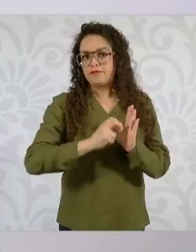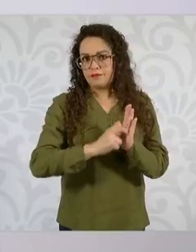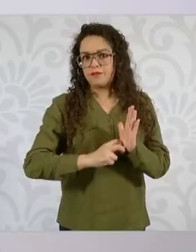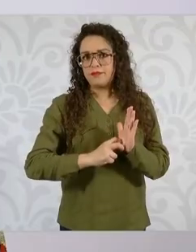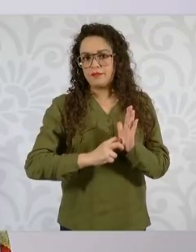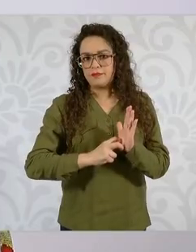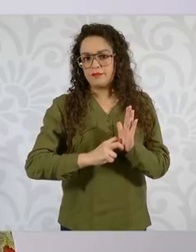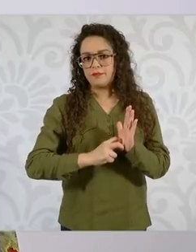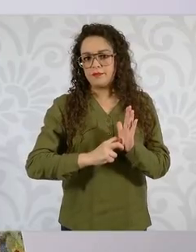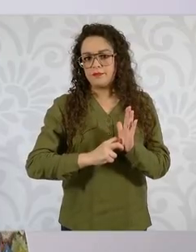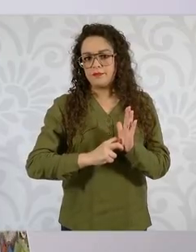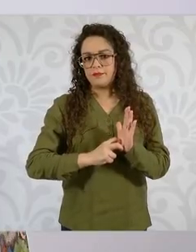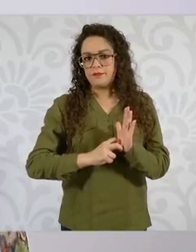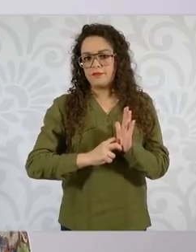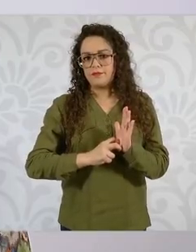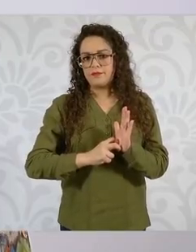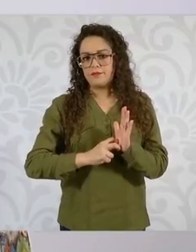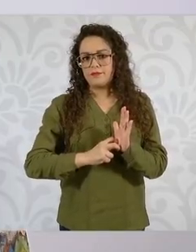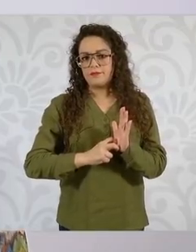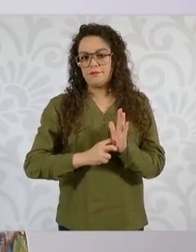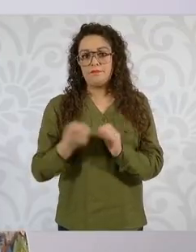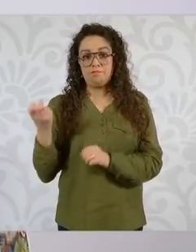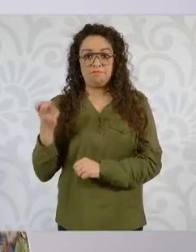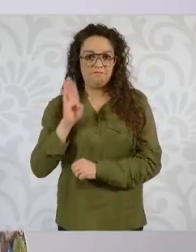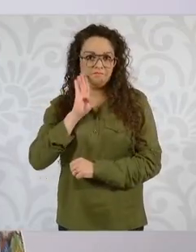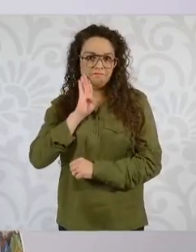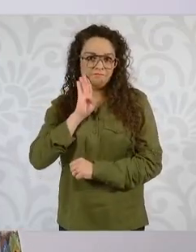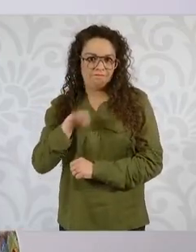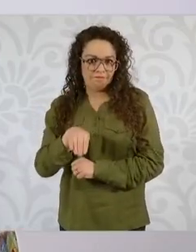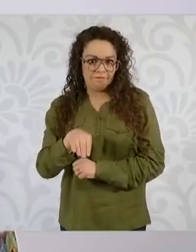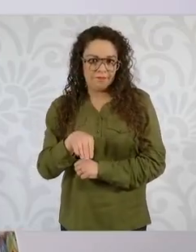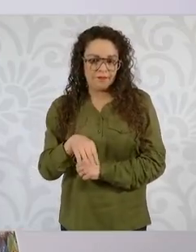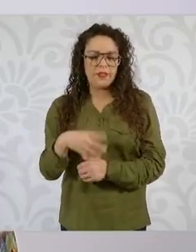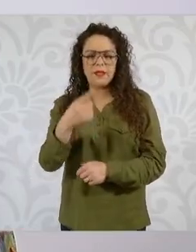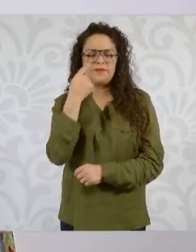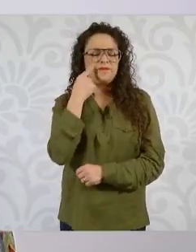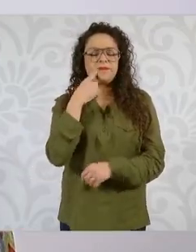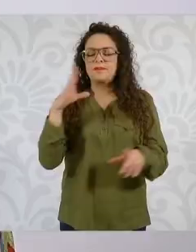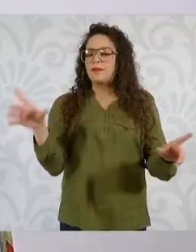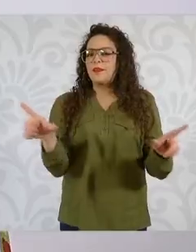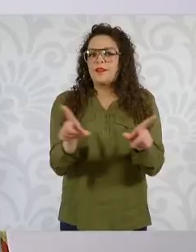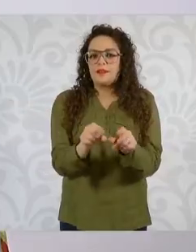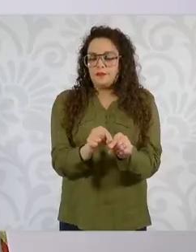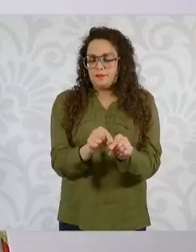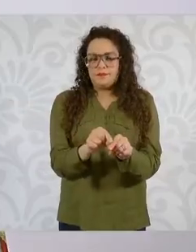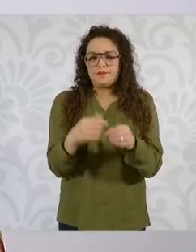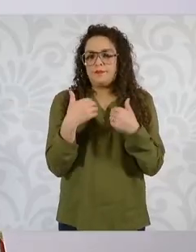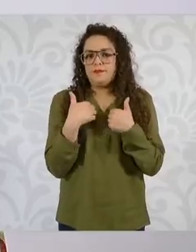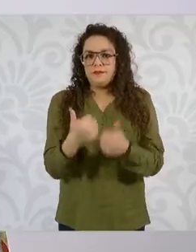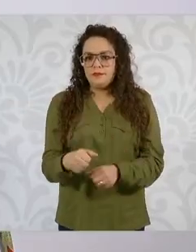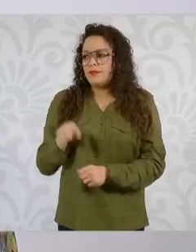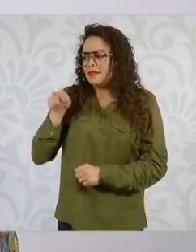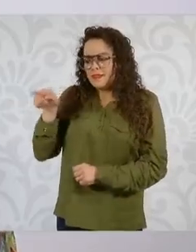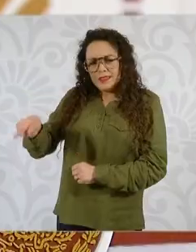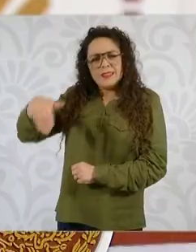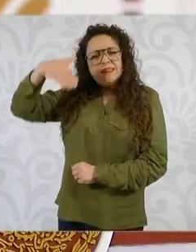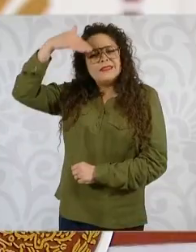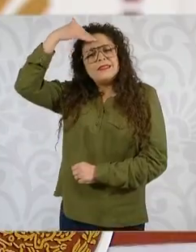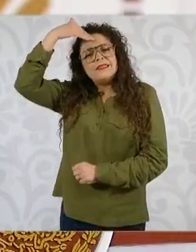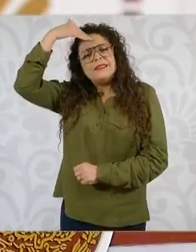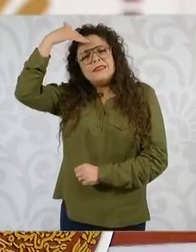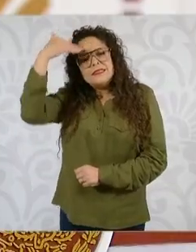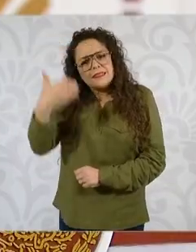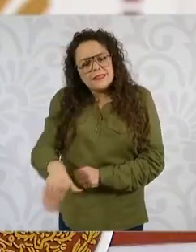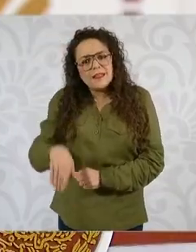Miren, ellos mismos, ellos saben, son constitucionalistas, son